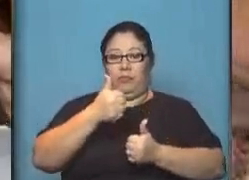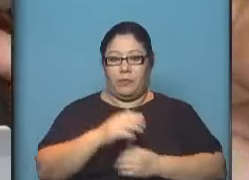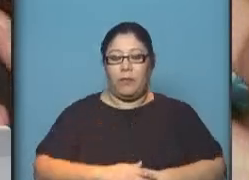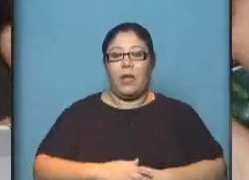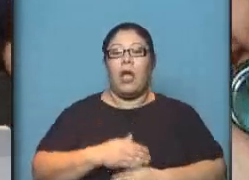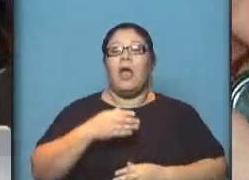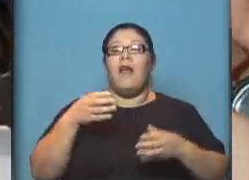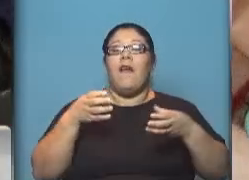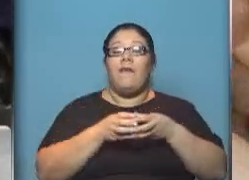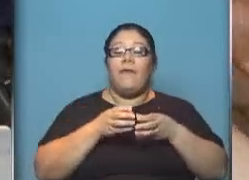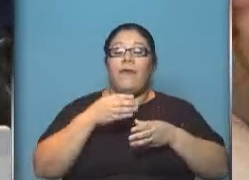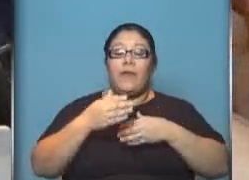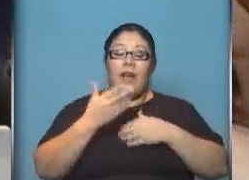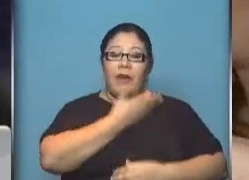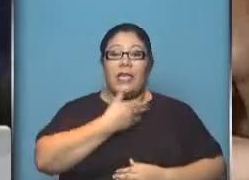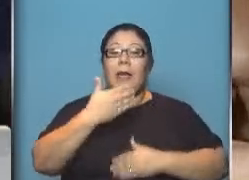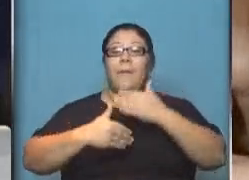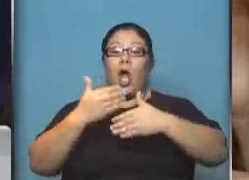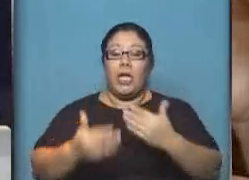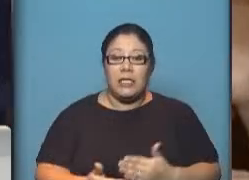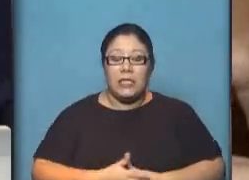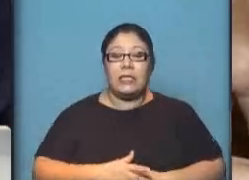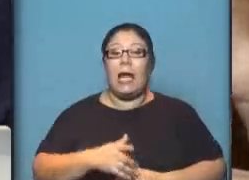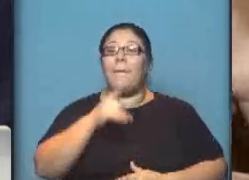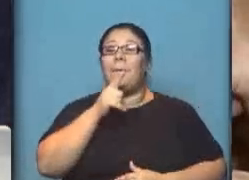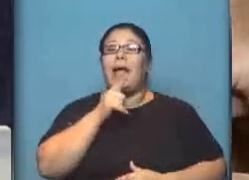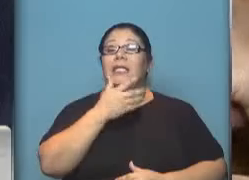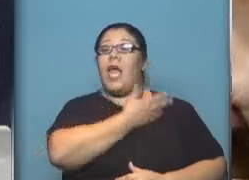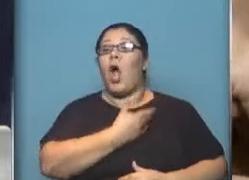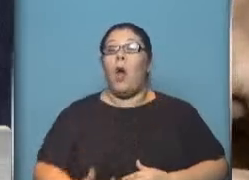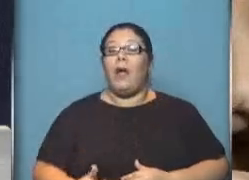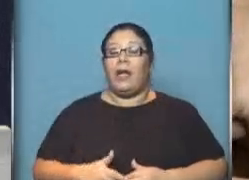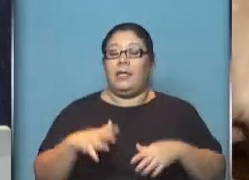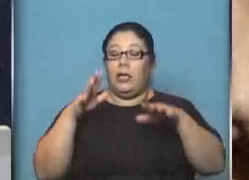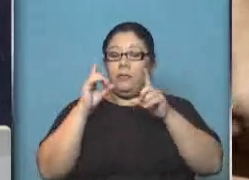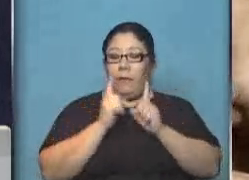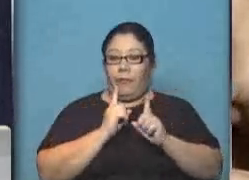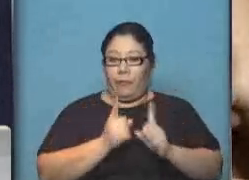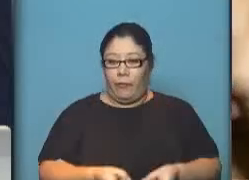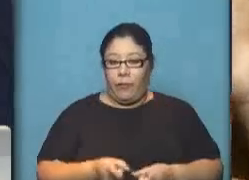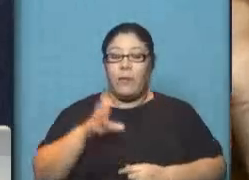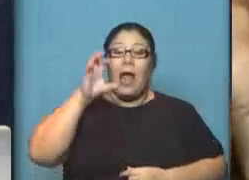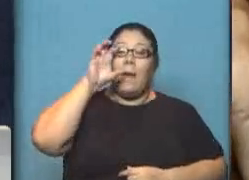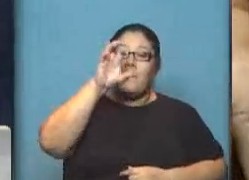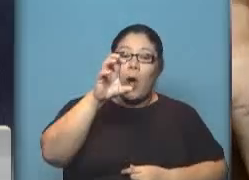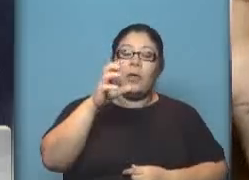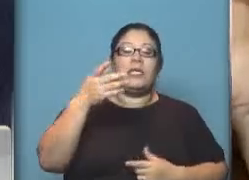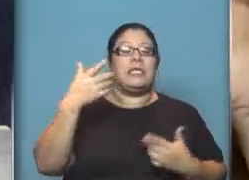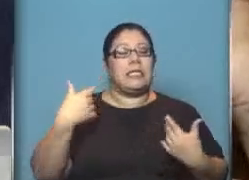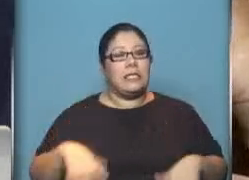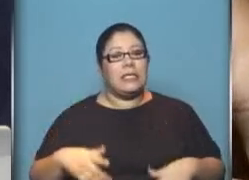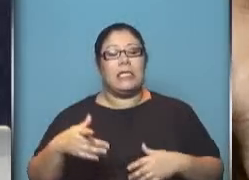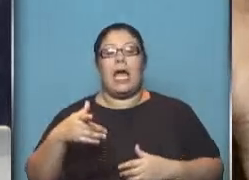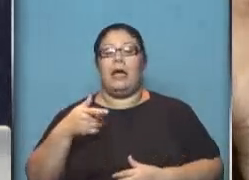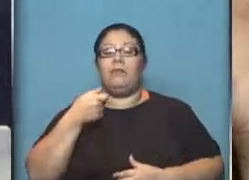Progresista sería clave, no solo porque lograrían retener la gobernación en una provincia atravesada por la narcocriminalidad,